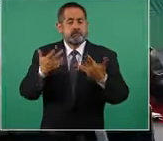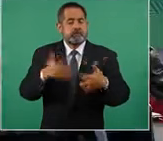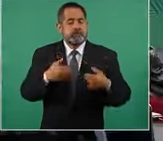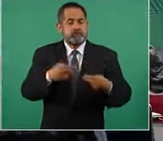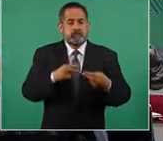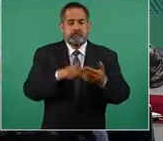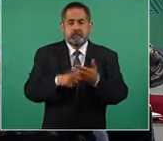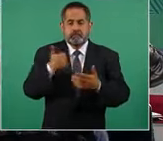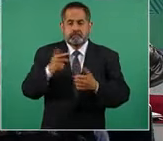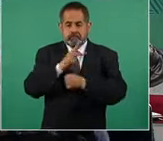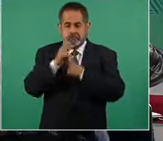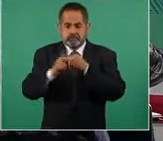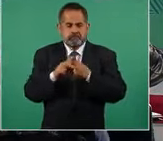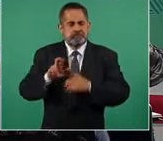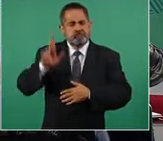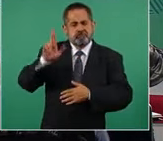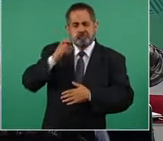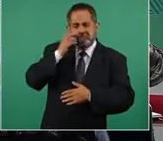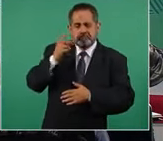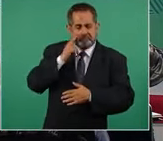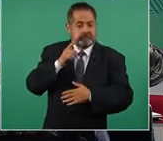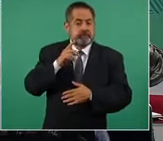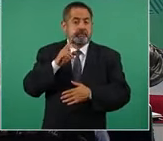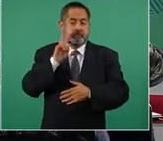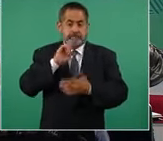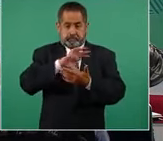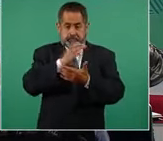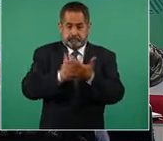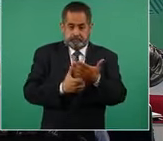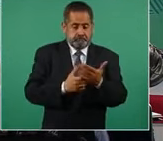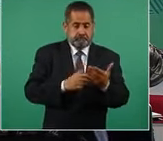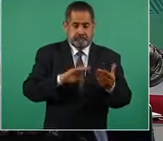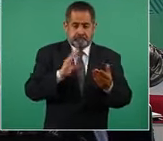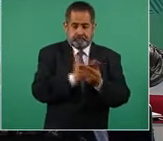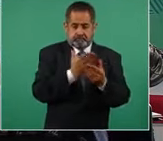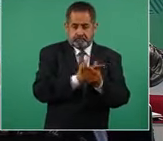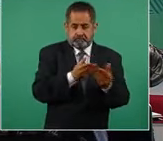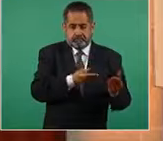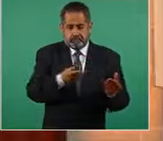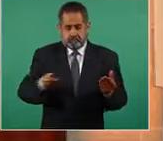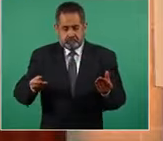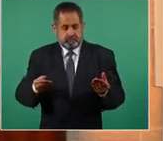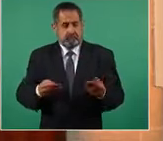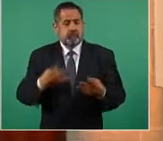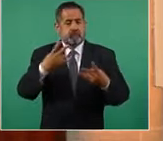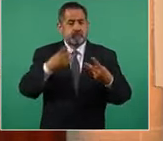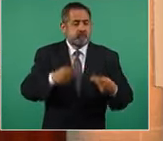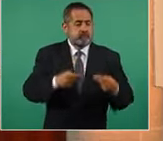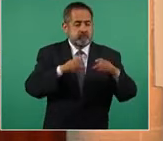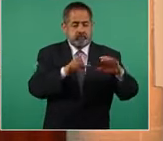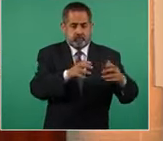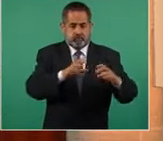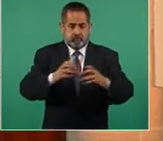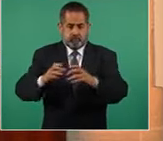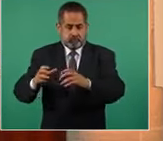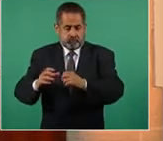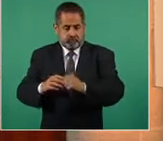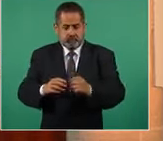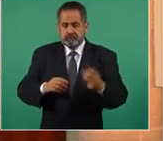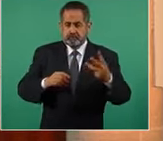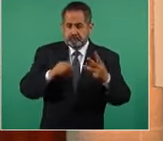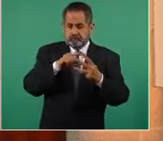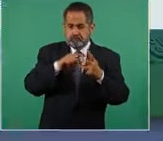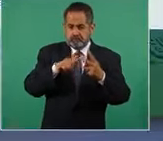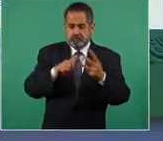países. Finalmente se integraron, esperamos la integración de 4 consorcios. Sabíamos que estaban trabajando 3 en ese